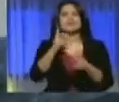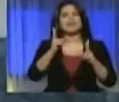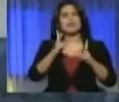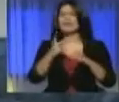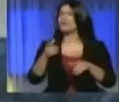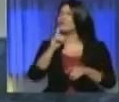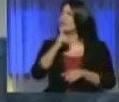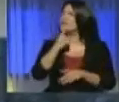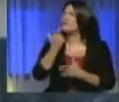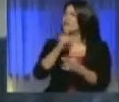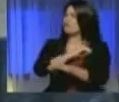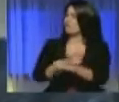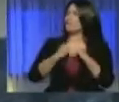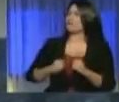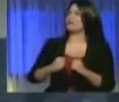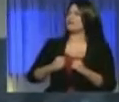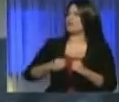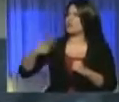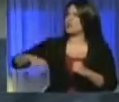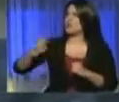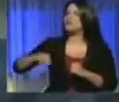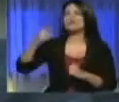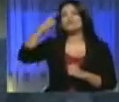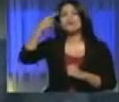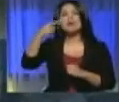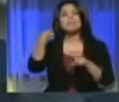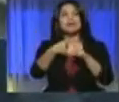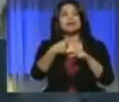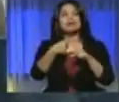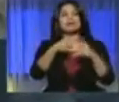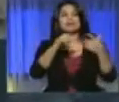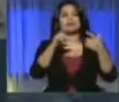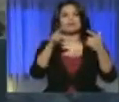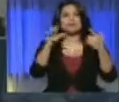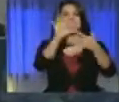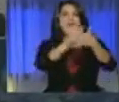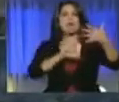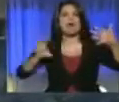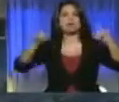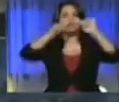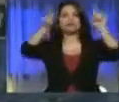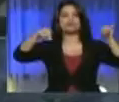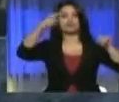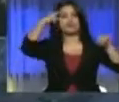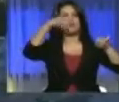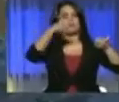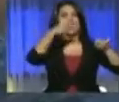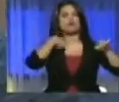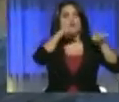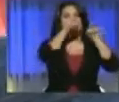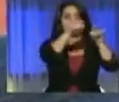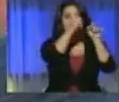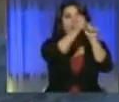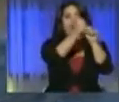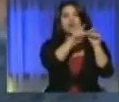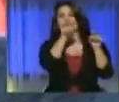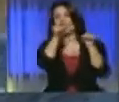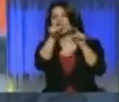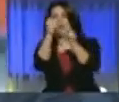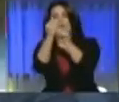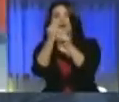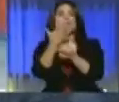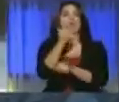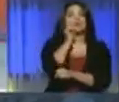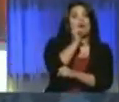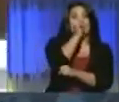¿Ah? Bueno, y con el mapa que tú estás revisando, que estuviste trabajando todo sábado, domingo y hoy lunes,